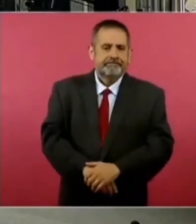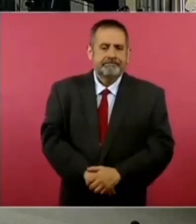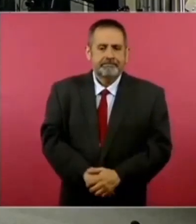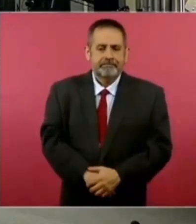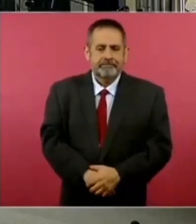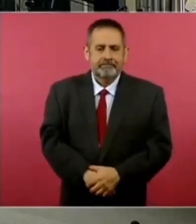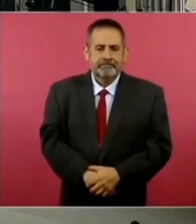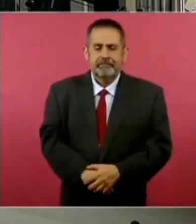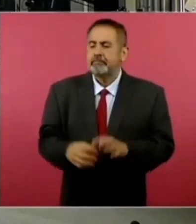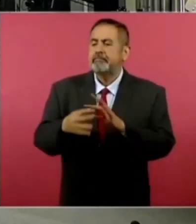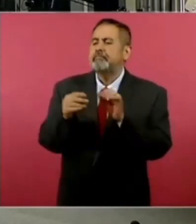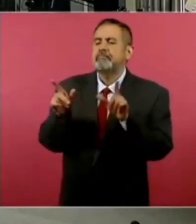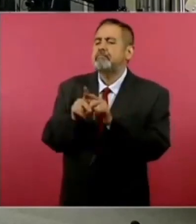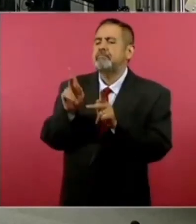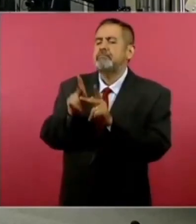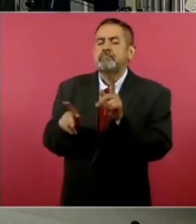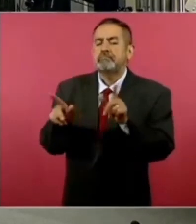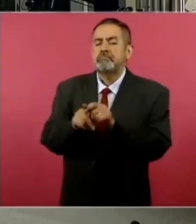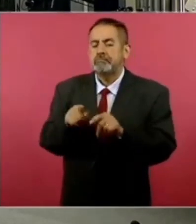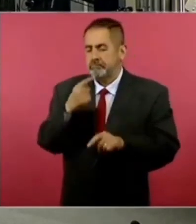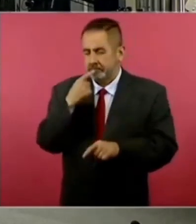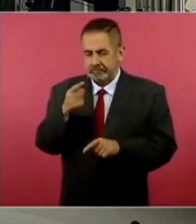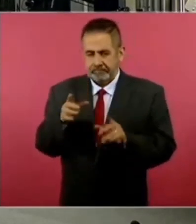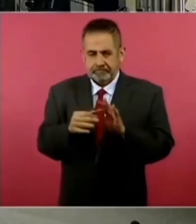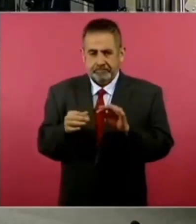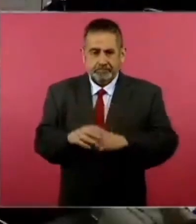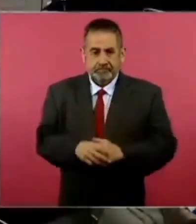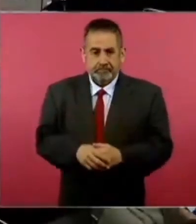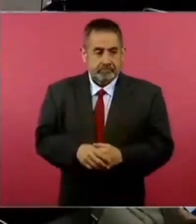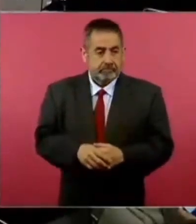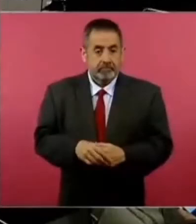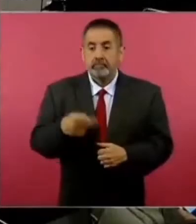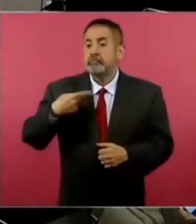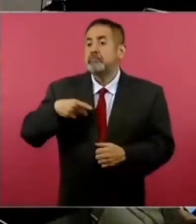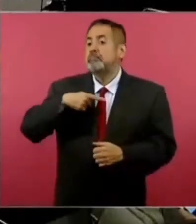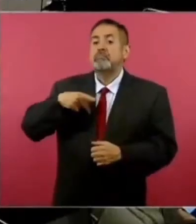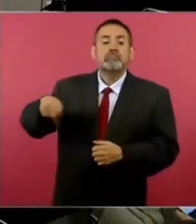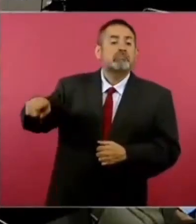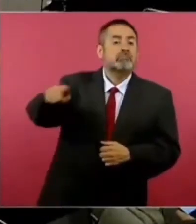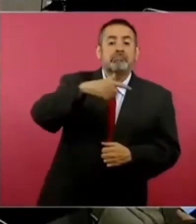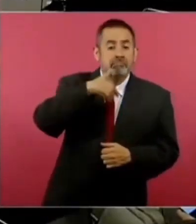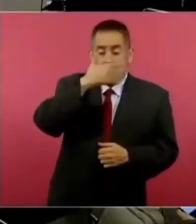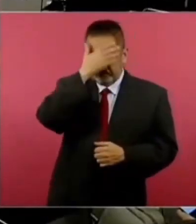Nada más la parte esa donde, ¿sí? Porque esto no lo sabe la gente.